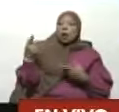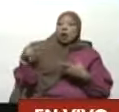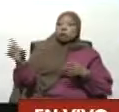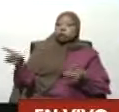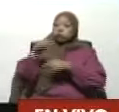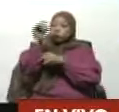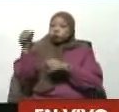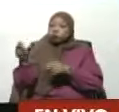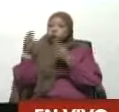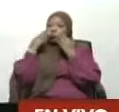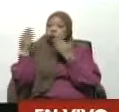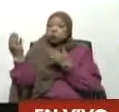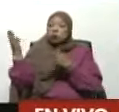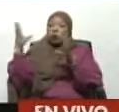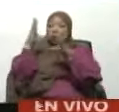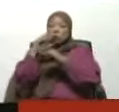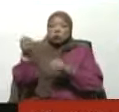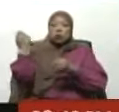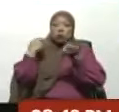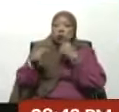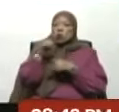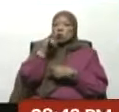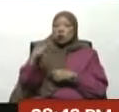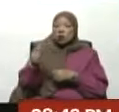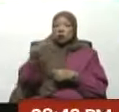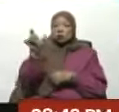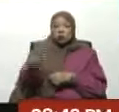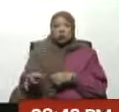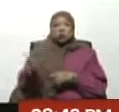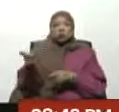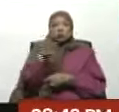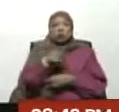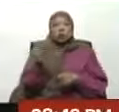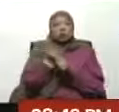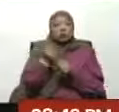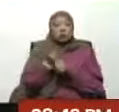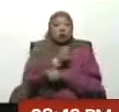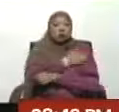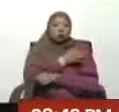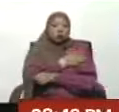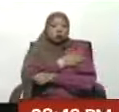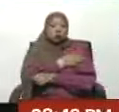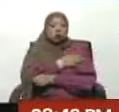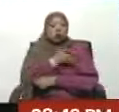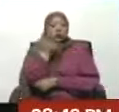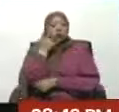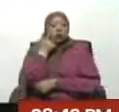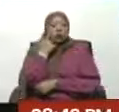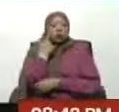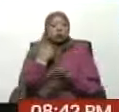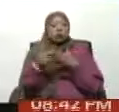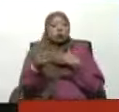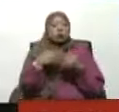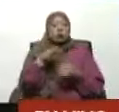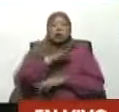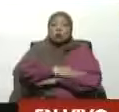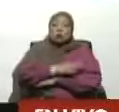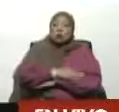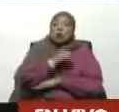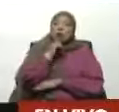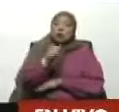Bandido, terrorista, fascista. Vamos por ustedes, ¿oyeron? Si se comen la luz, lo van a